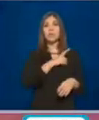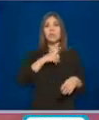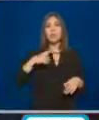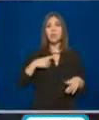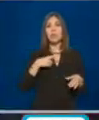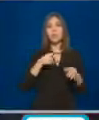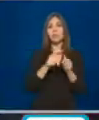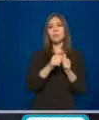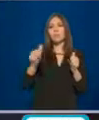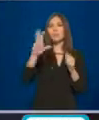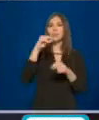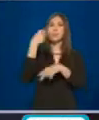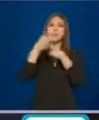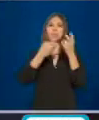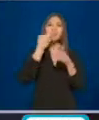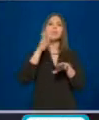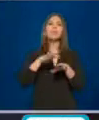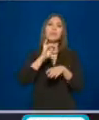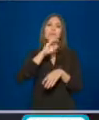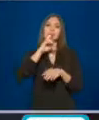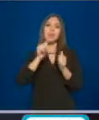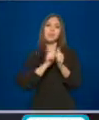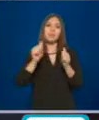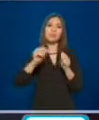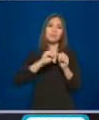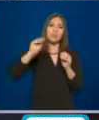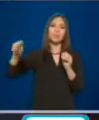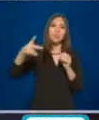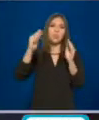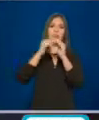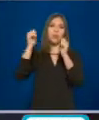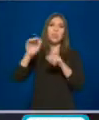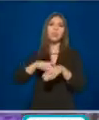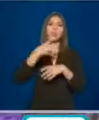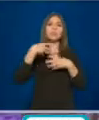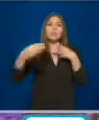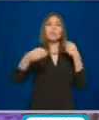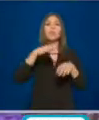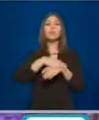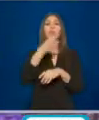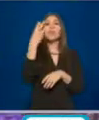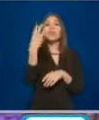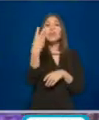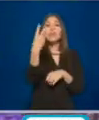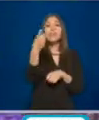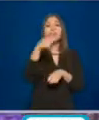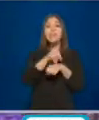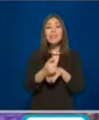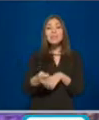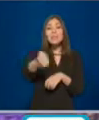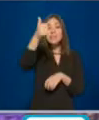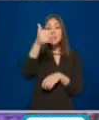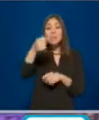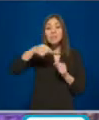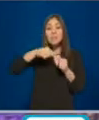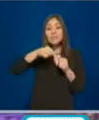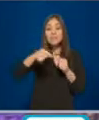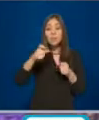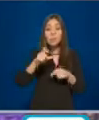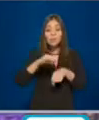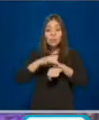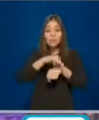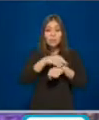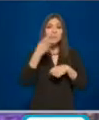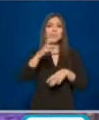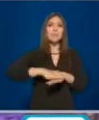aislado. De preferencia, ¿no? Sí. Porque es contagioso en esta etapa. Sobre todo los 3 primeros días es cuando más puede contagiar. Ok. Ajá. Y obviamente